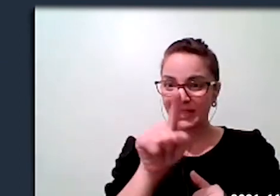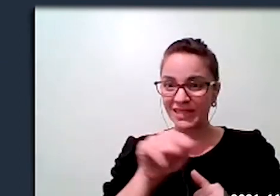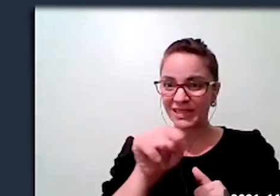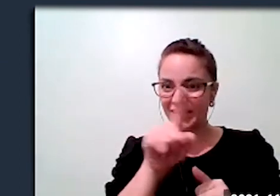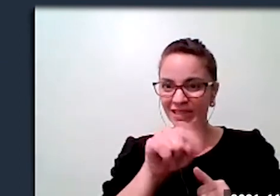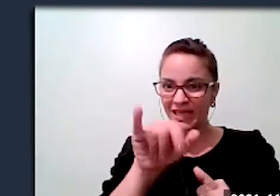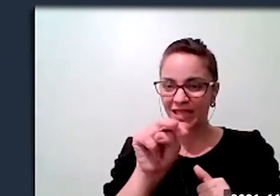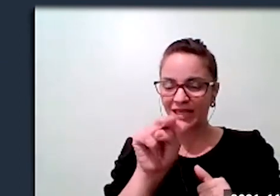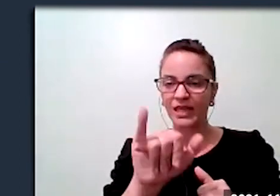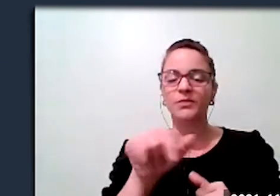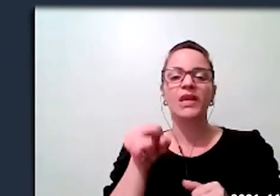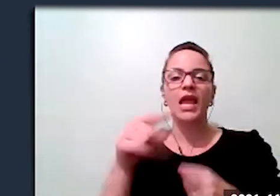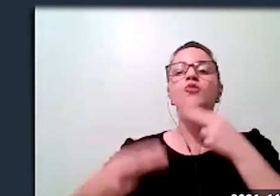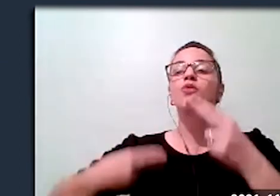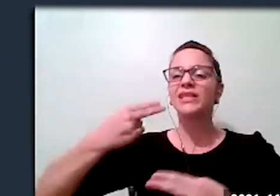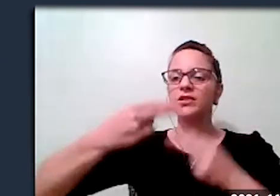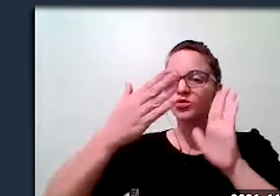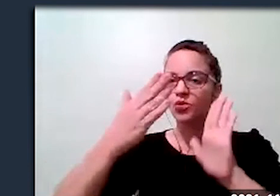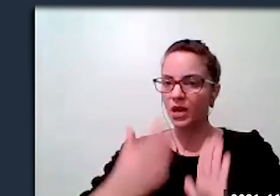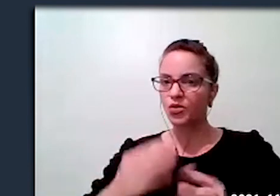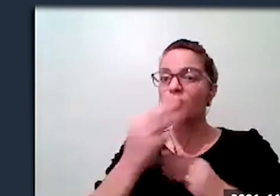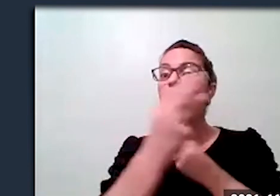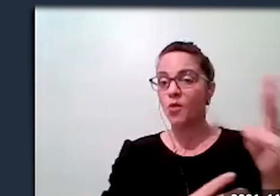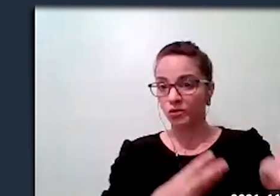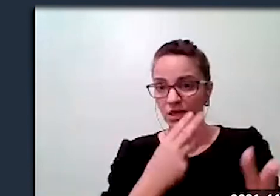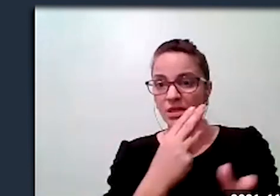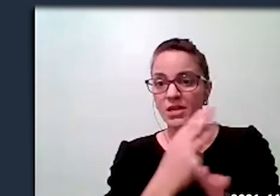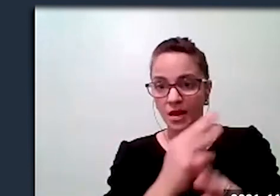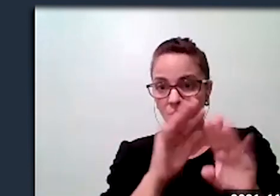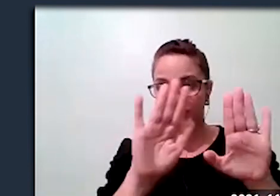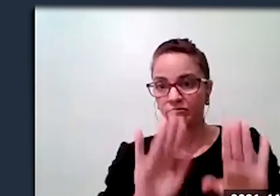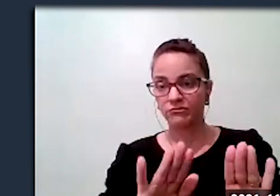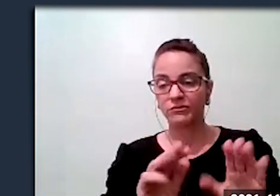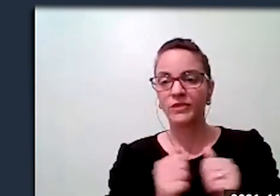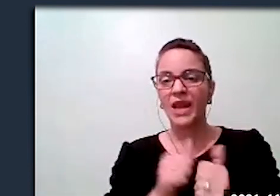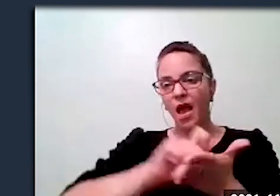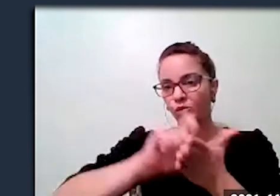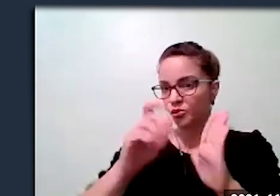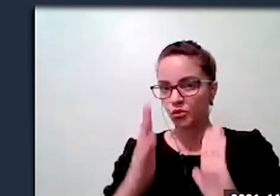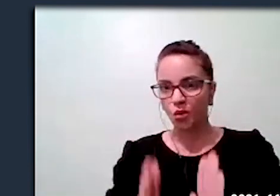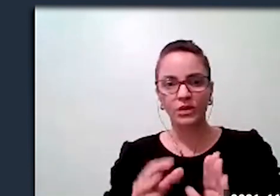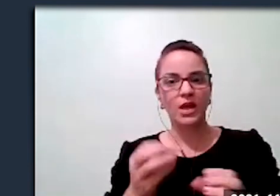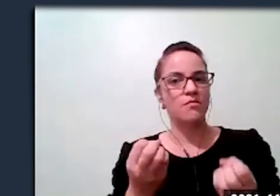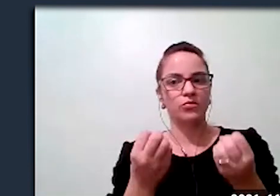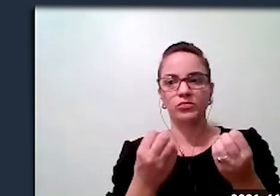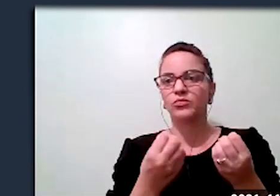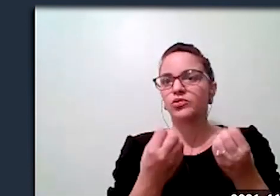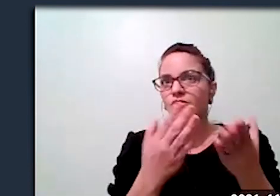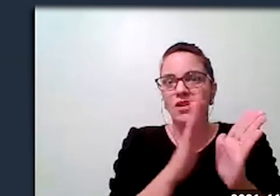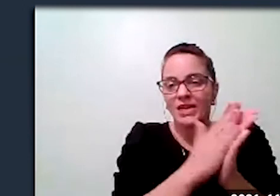historiador, un gran historiador mundial, Fernand Braudel, autor de un excelente libro sobre